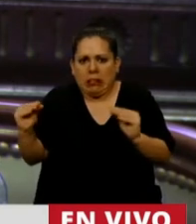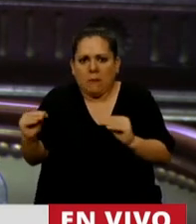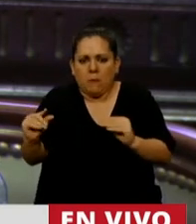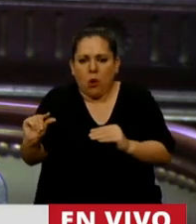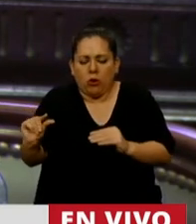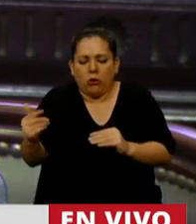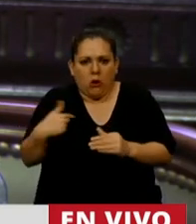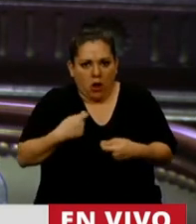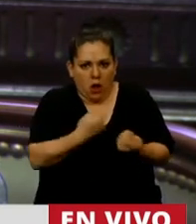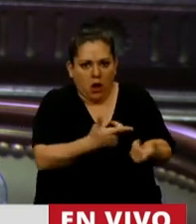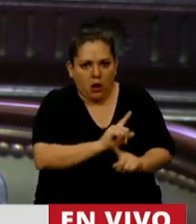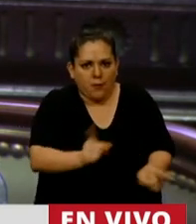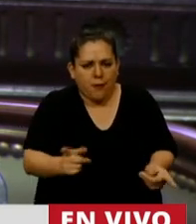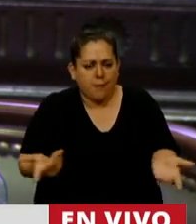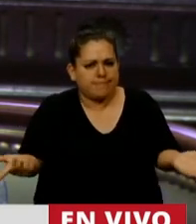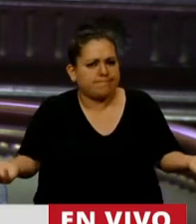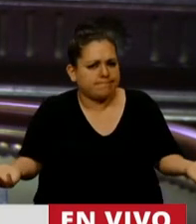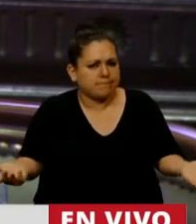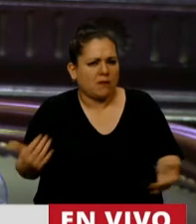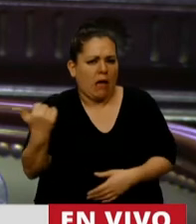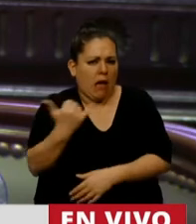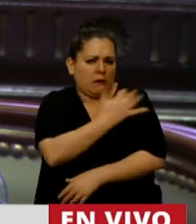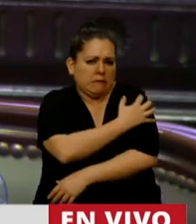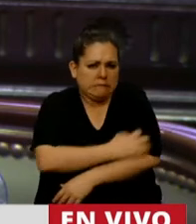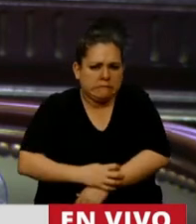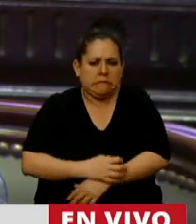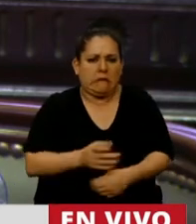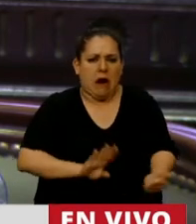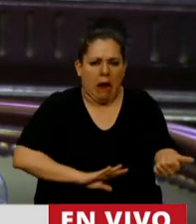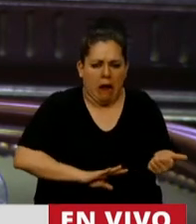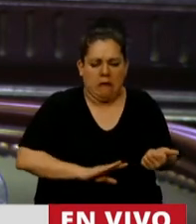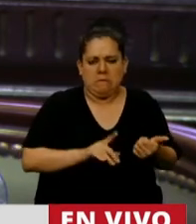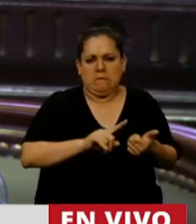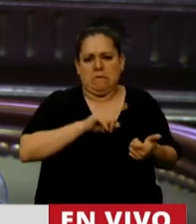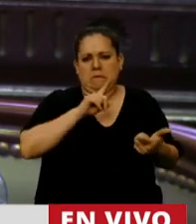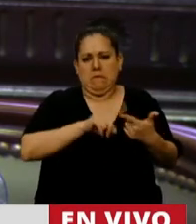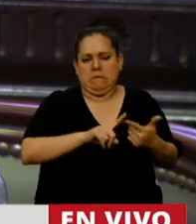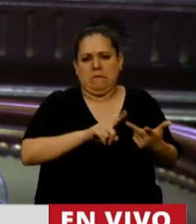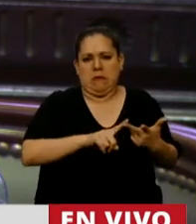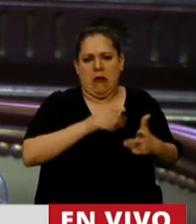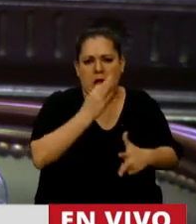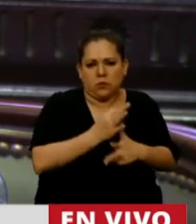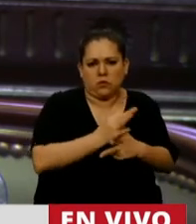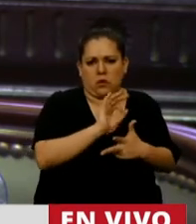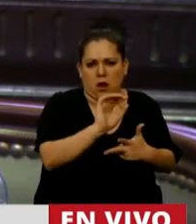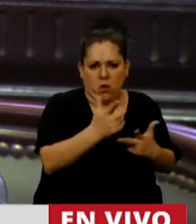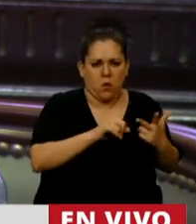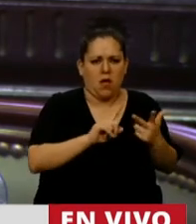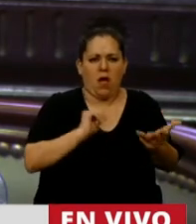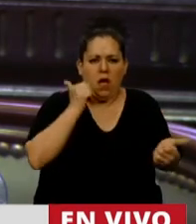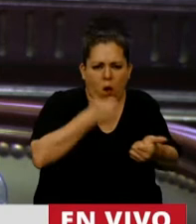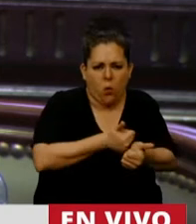Con altos índices de inseguridad alimentaria, abandono escolar, alarmantes situaciones de violencia,